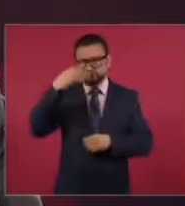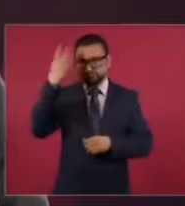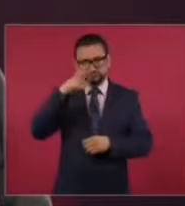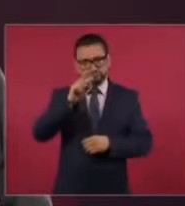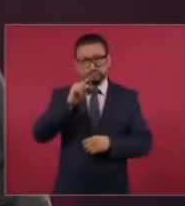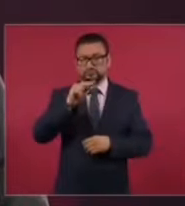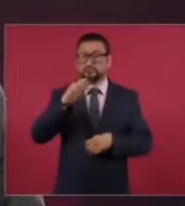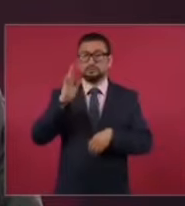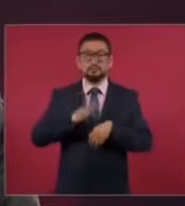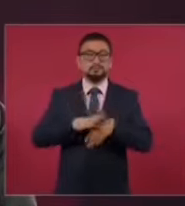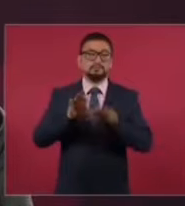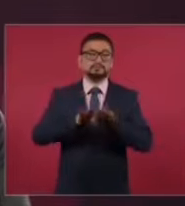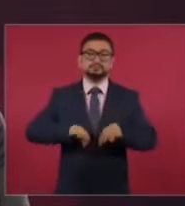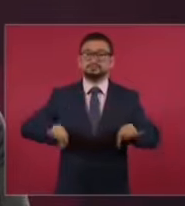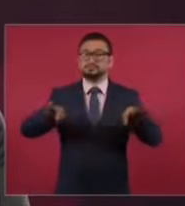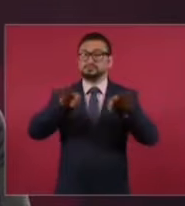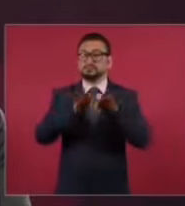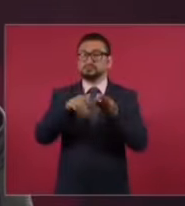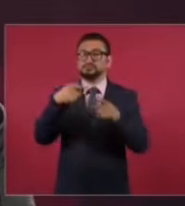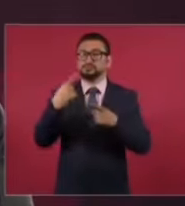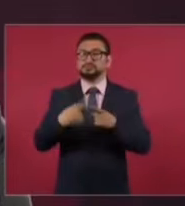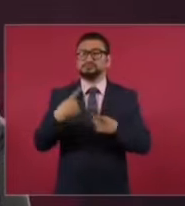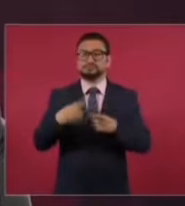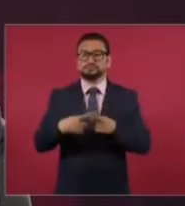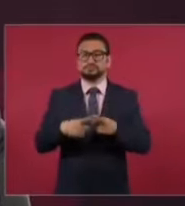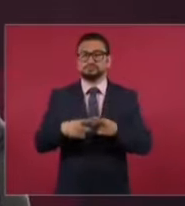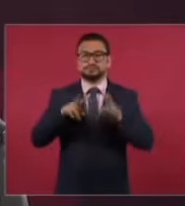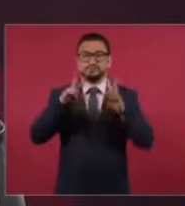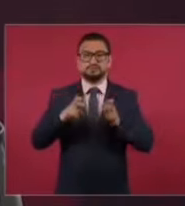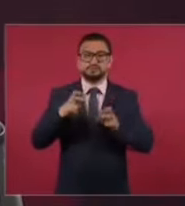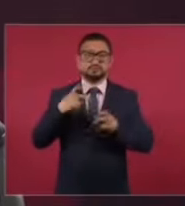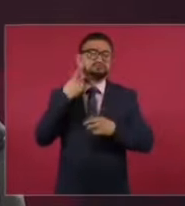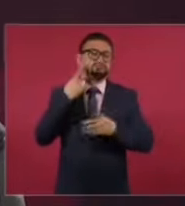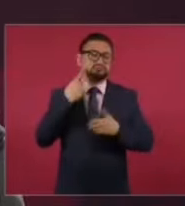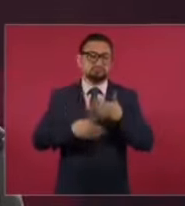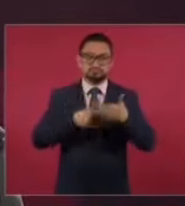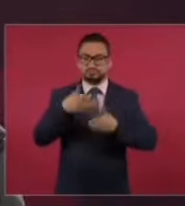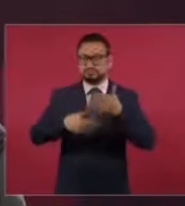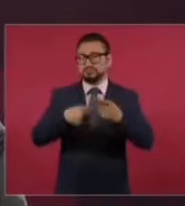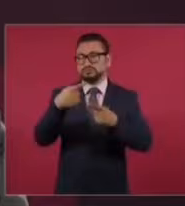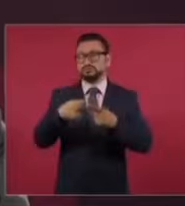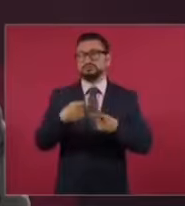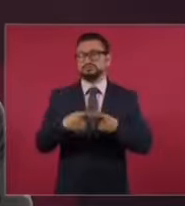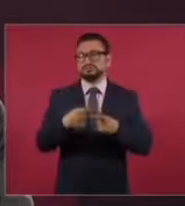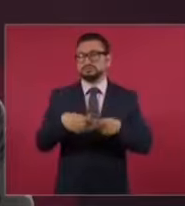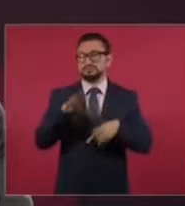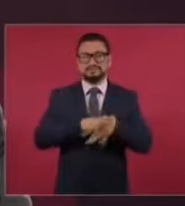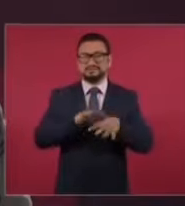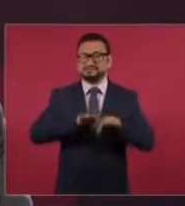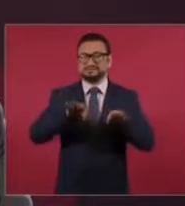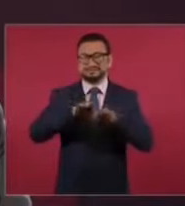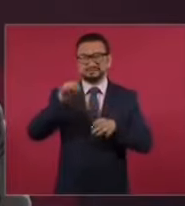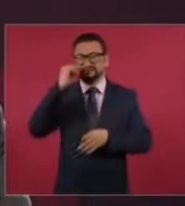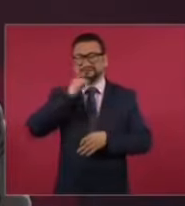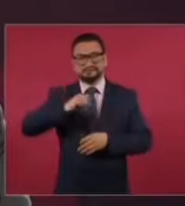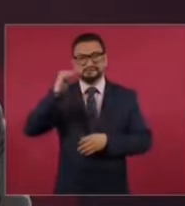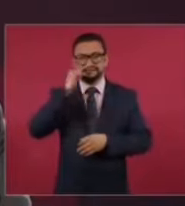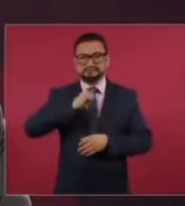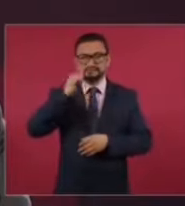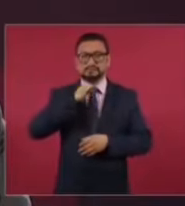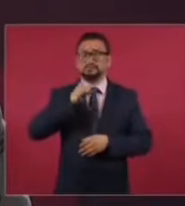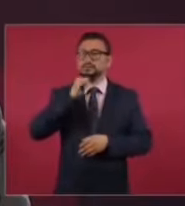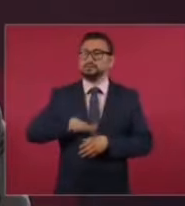Ese mensaje es muy fuerte. ¿Por qué creen ustedes que el PRI, el PAN, el PRD y Movimiento Ciudadano,